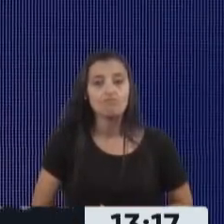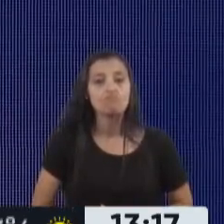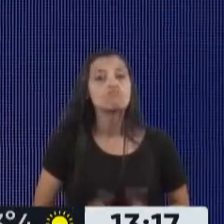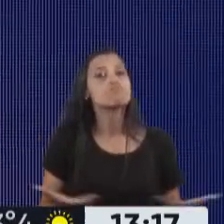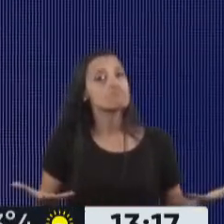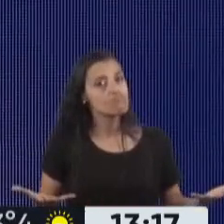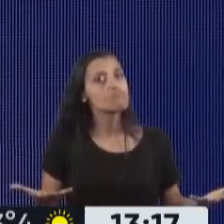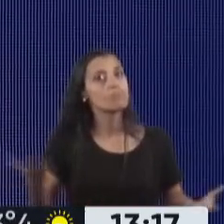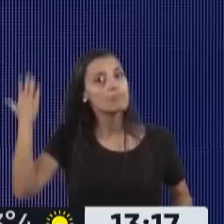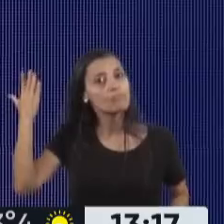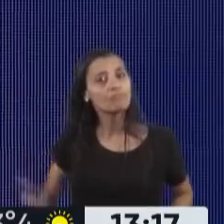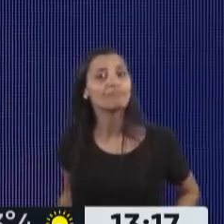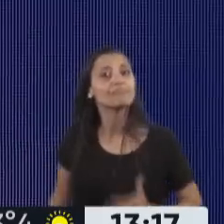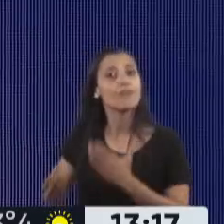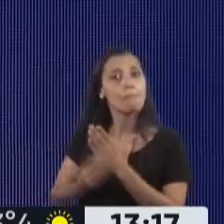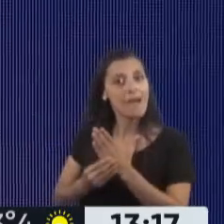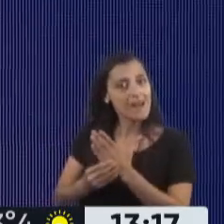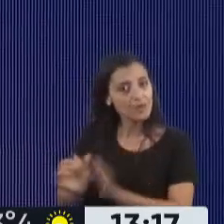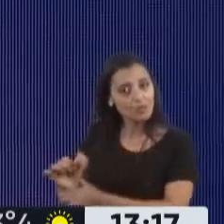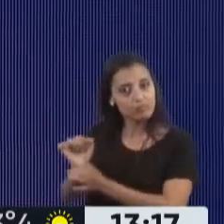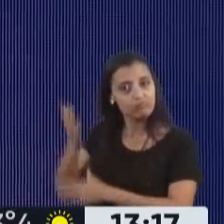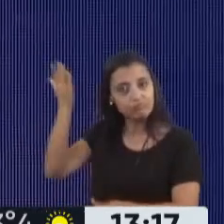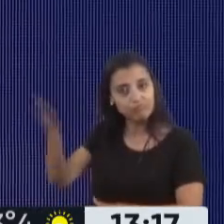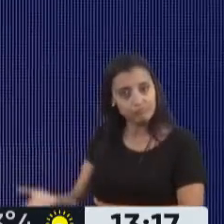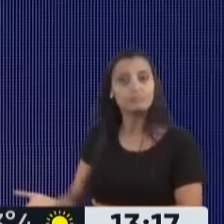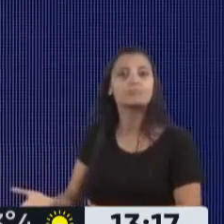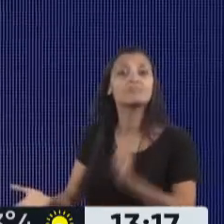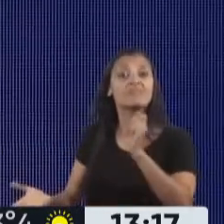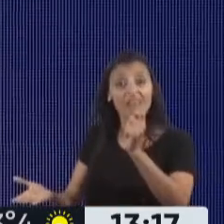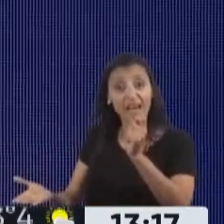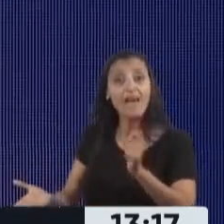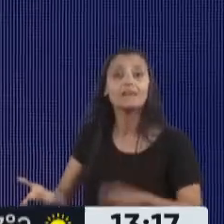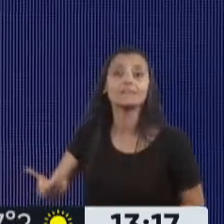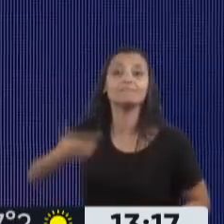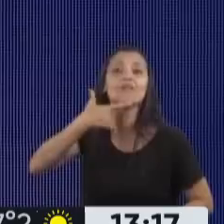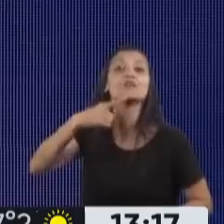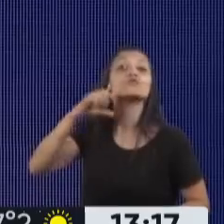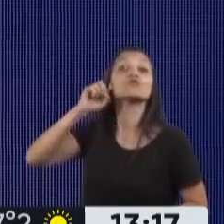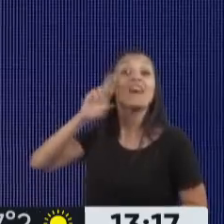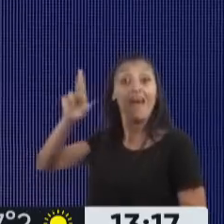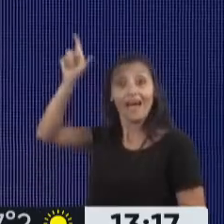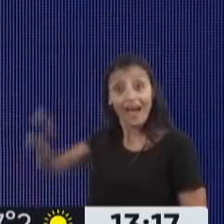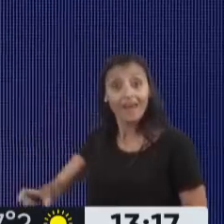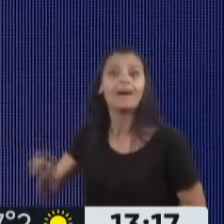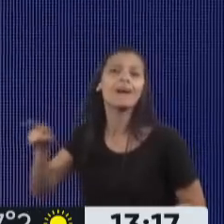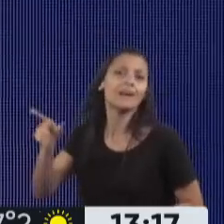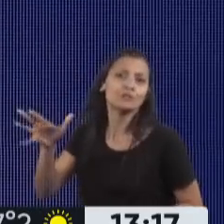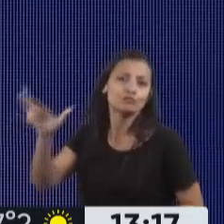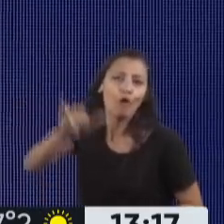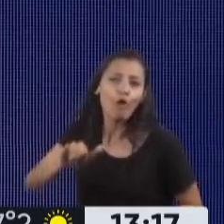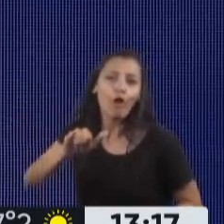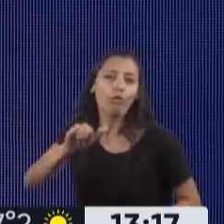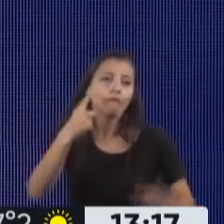tengo un lujo de ministro, que es el coloso Federico Sturzenegger, que todos los días desregula